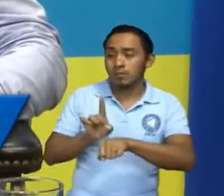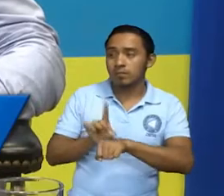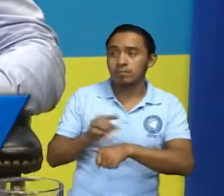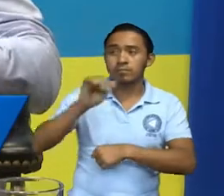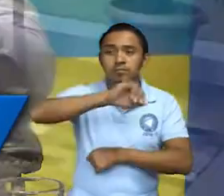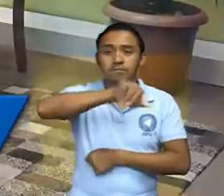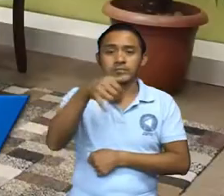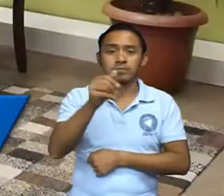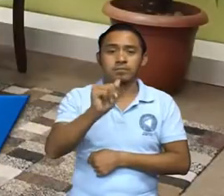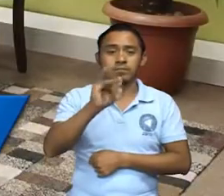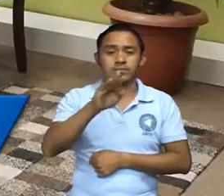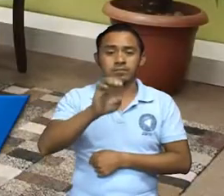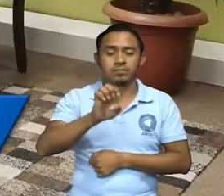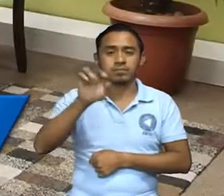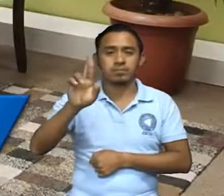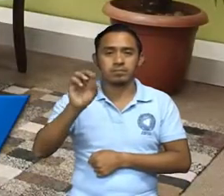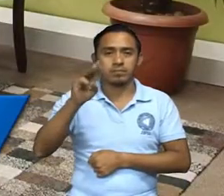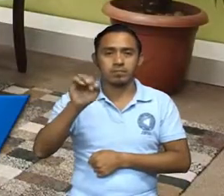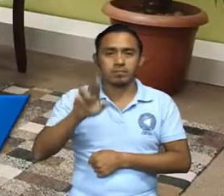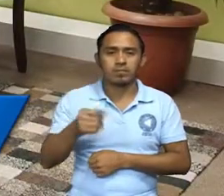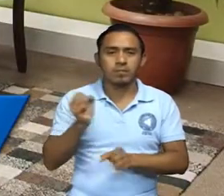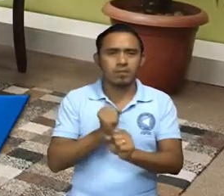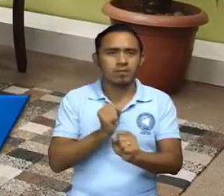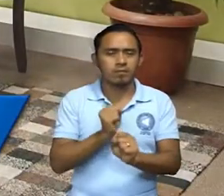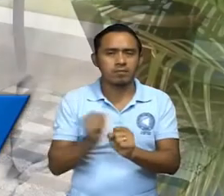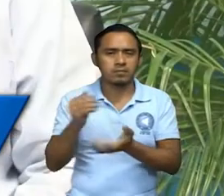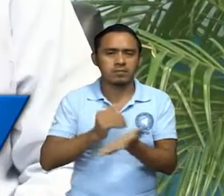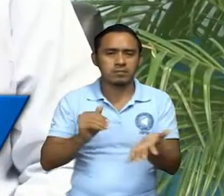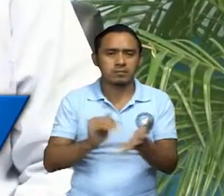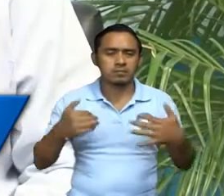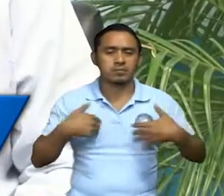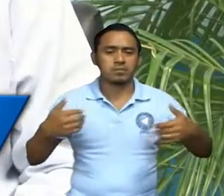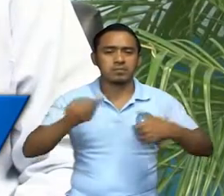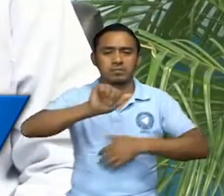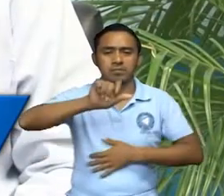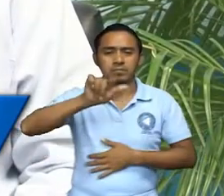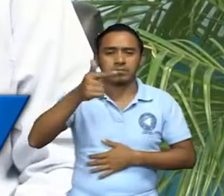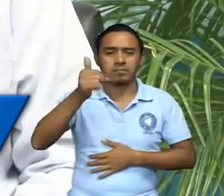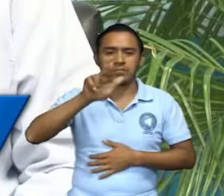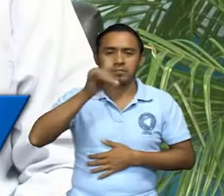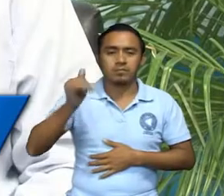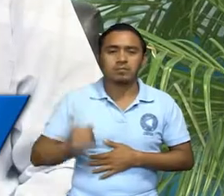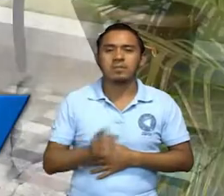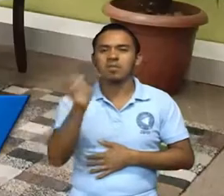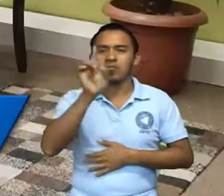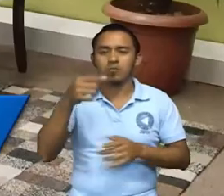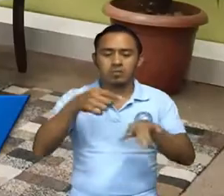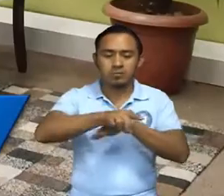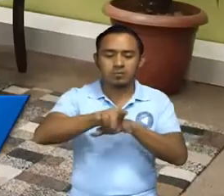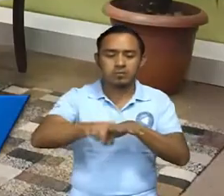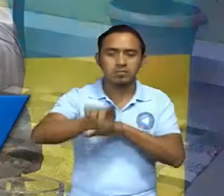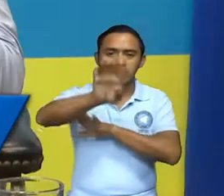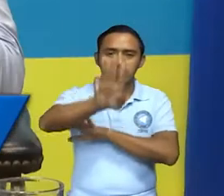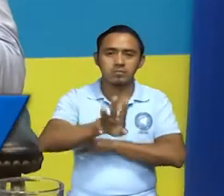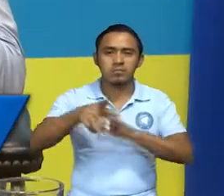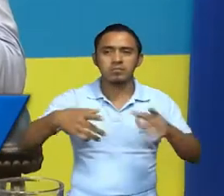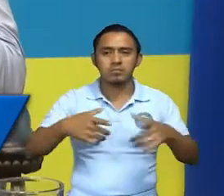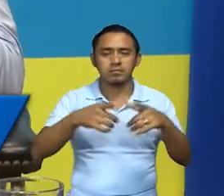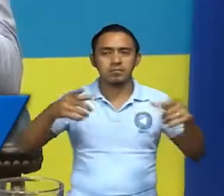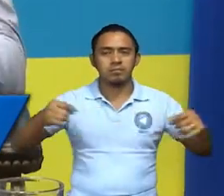quien es parte del personal médico del Centro de Salud Altagracia, ubicado en el distrito número 3